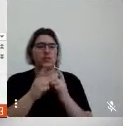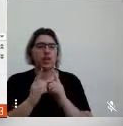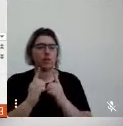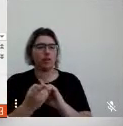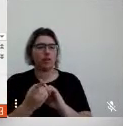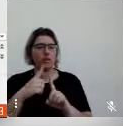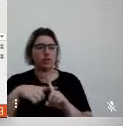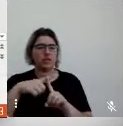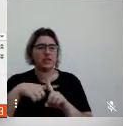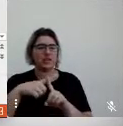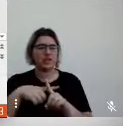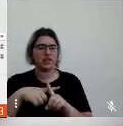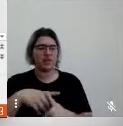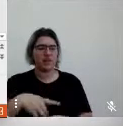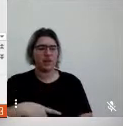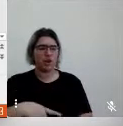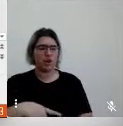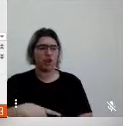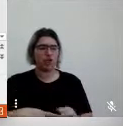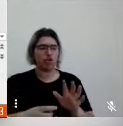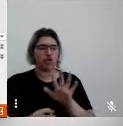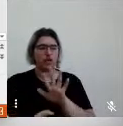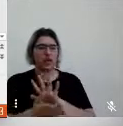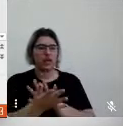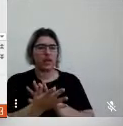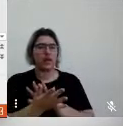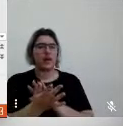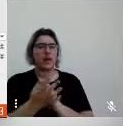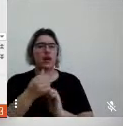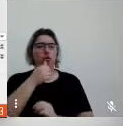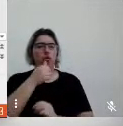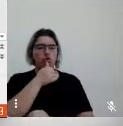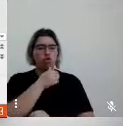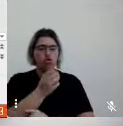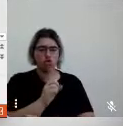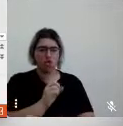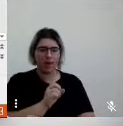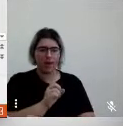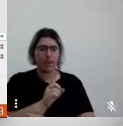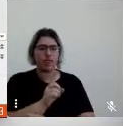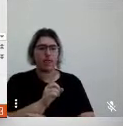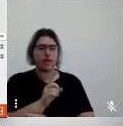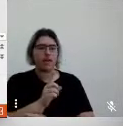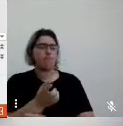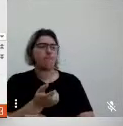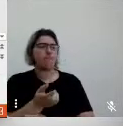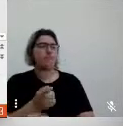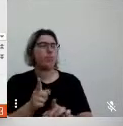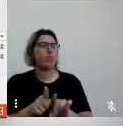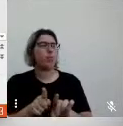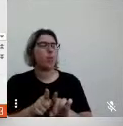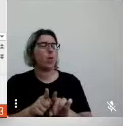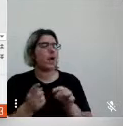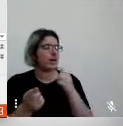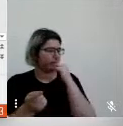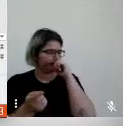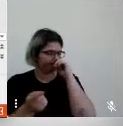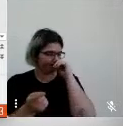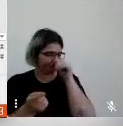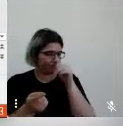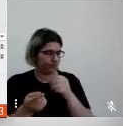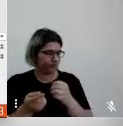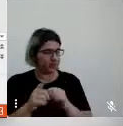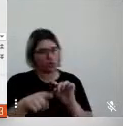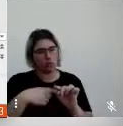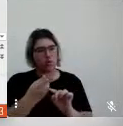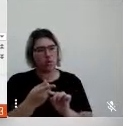microbiota van a generar no intolerancias, pero sí que no asimilemos bien